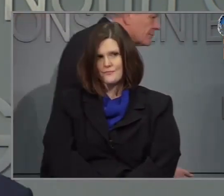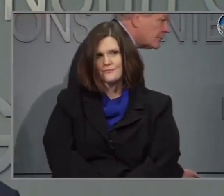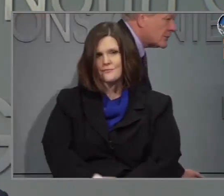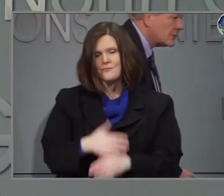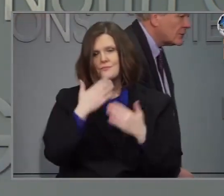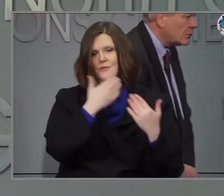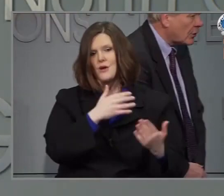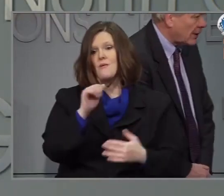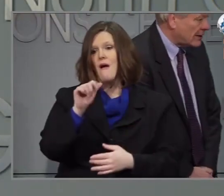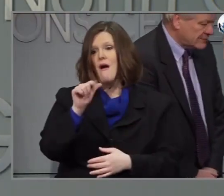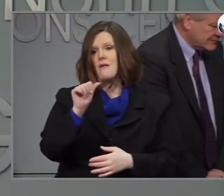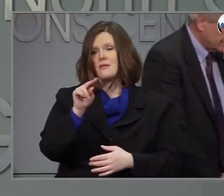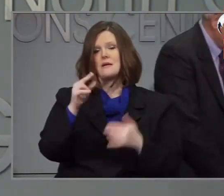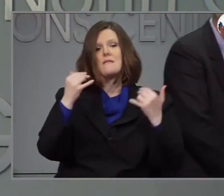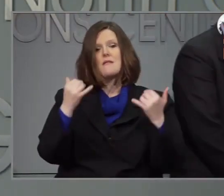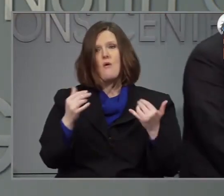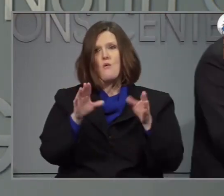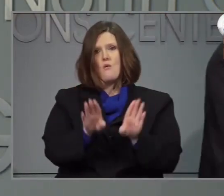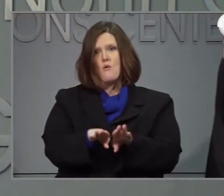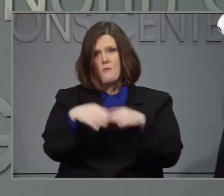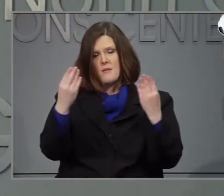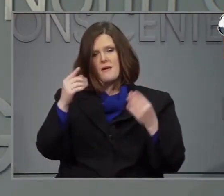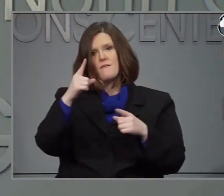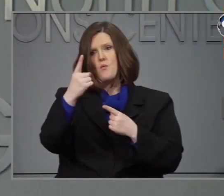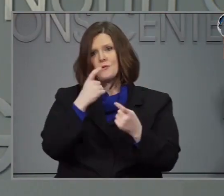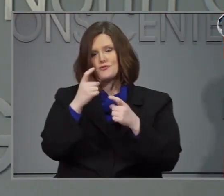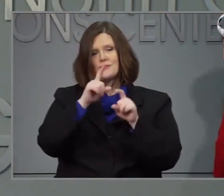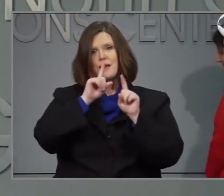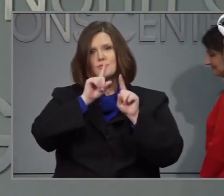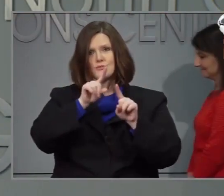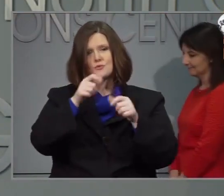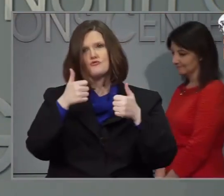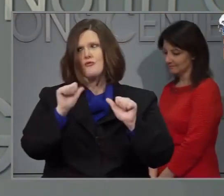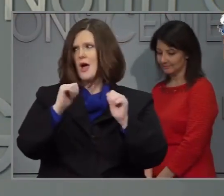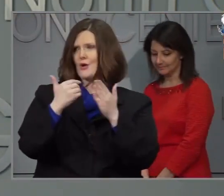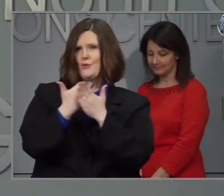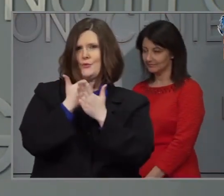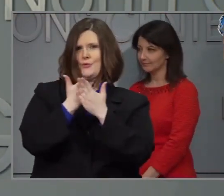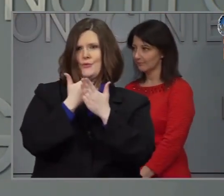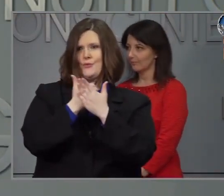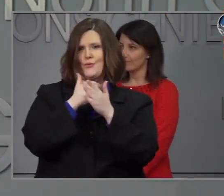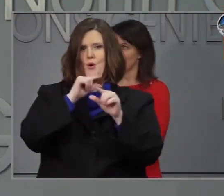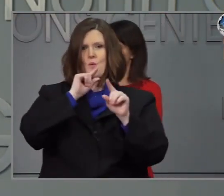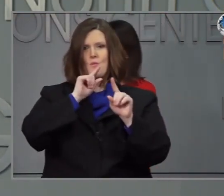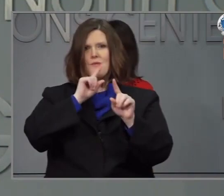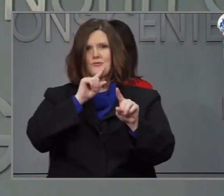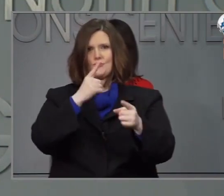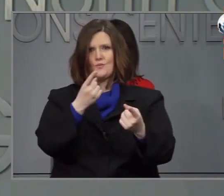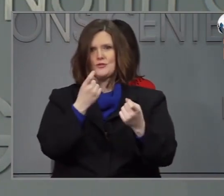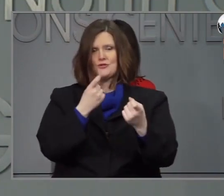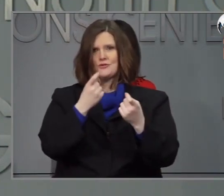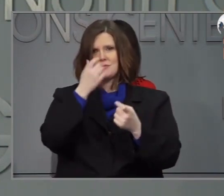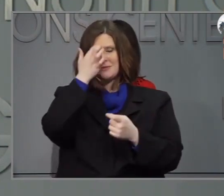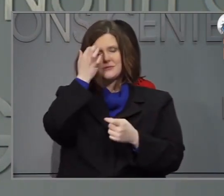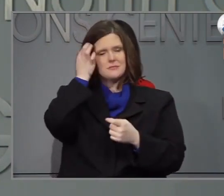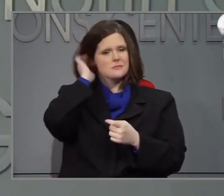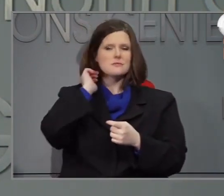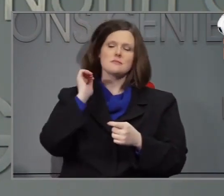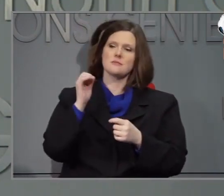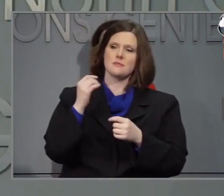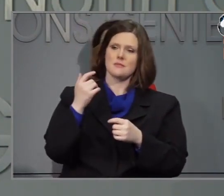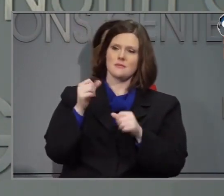muy bien muchas gracias alden ahora tendremos una sesión de preguntas y respuestas y procuraremos usar este nuevo